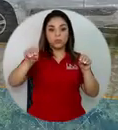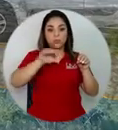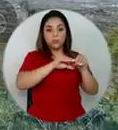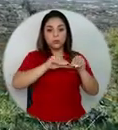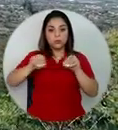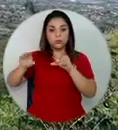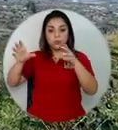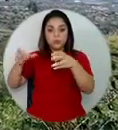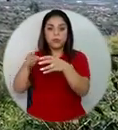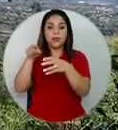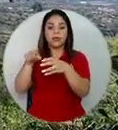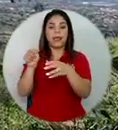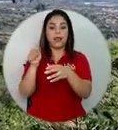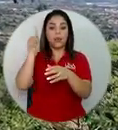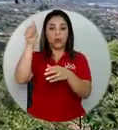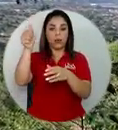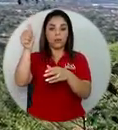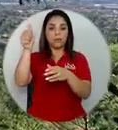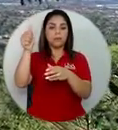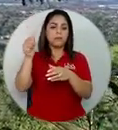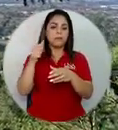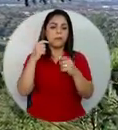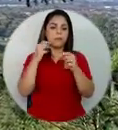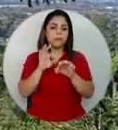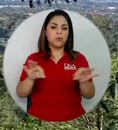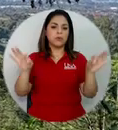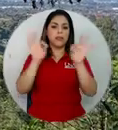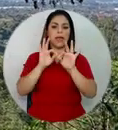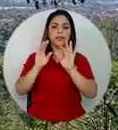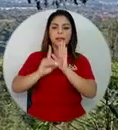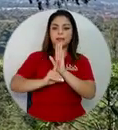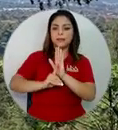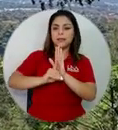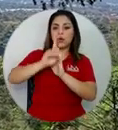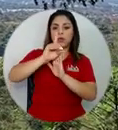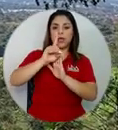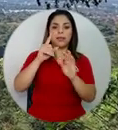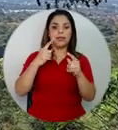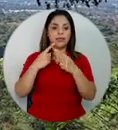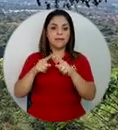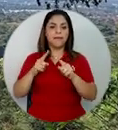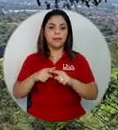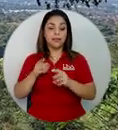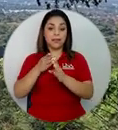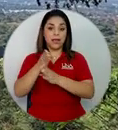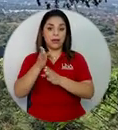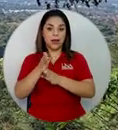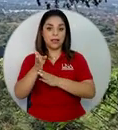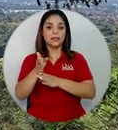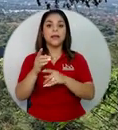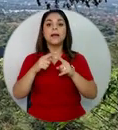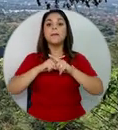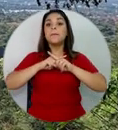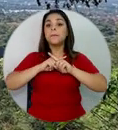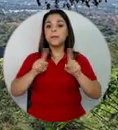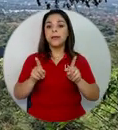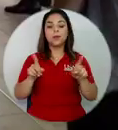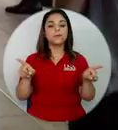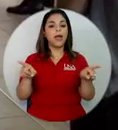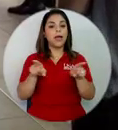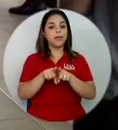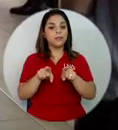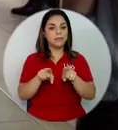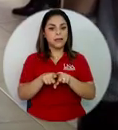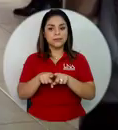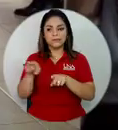es muy importante, el que se puedan desarrollar diferentes carreras que la gente pueda optar, pero además dar una